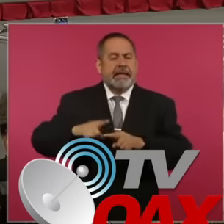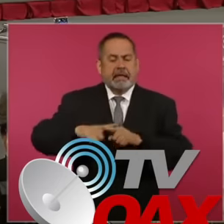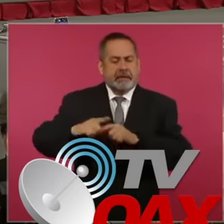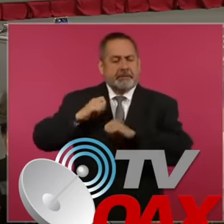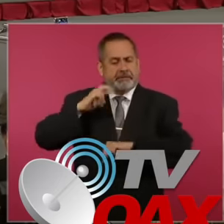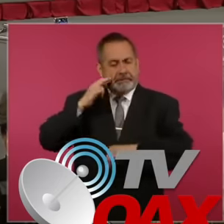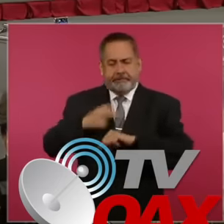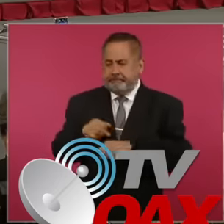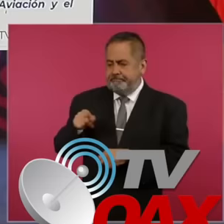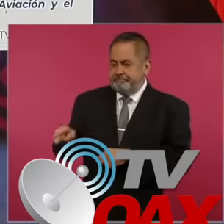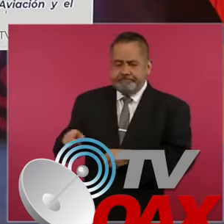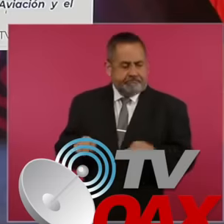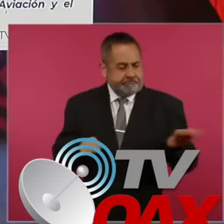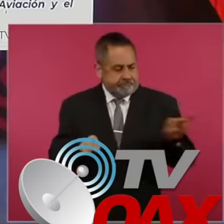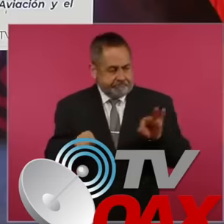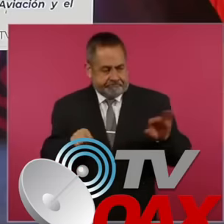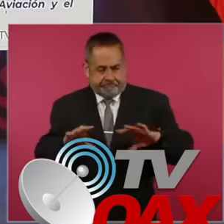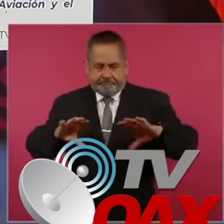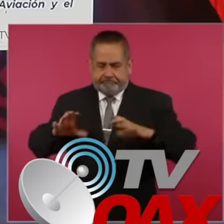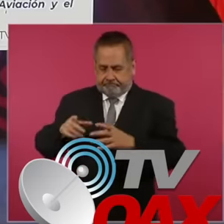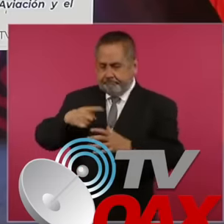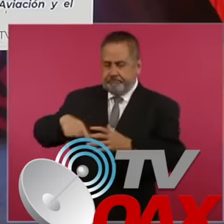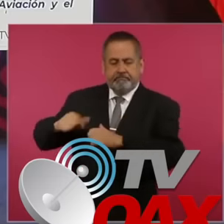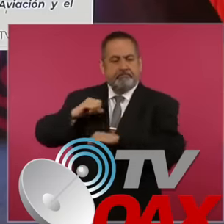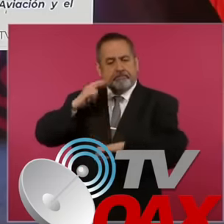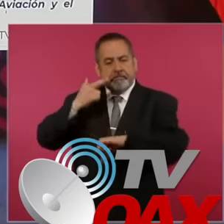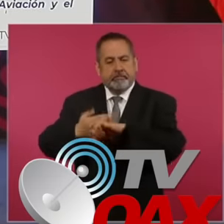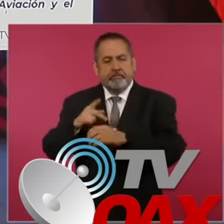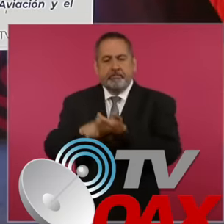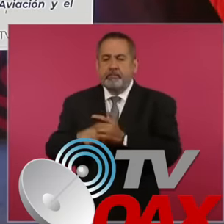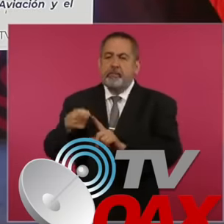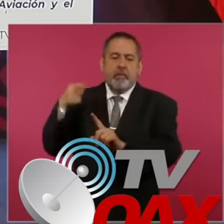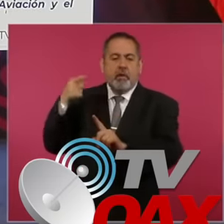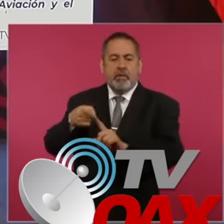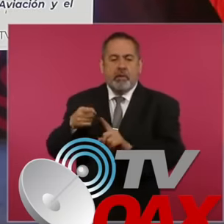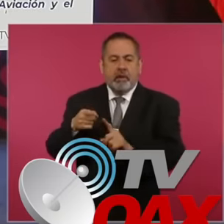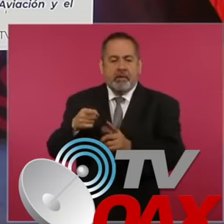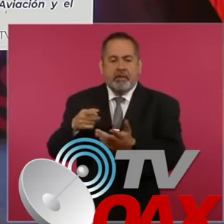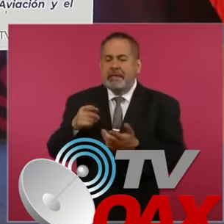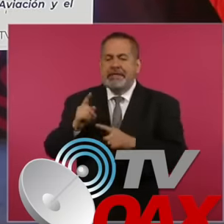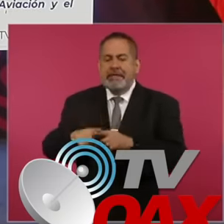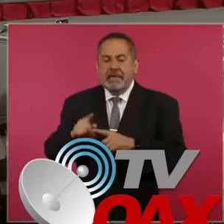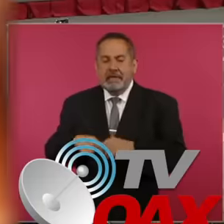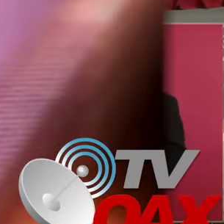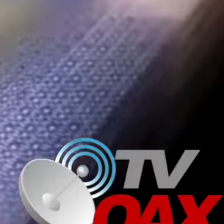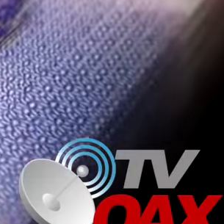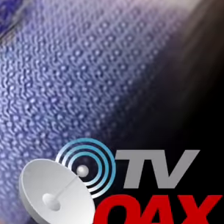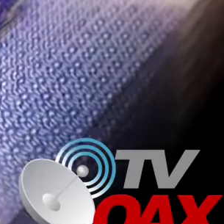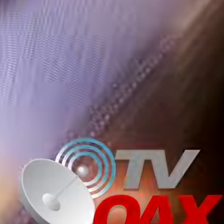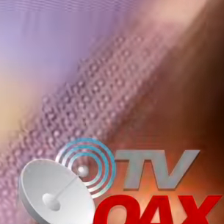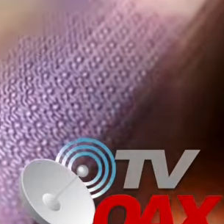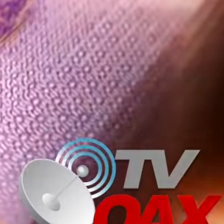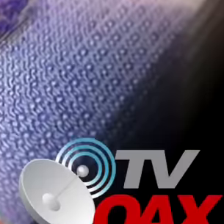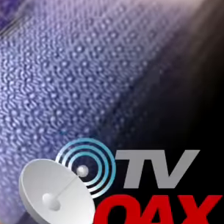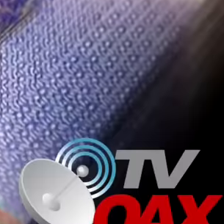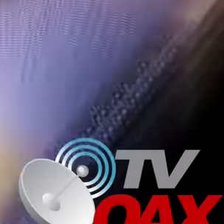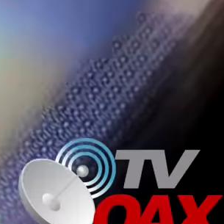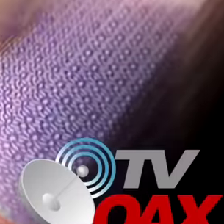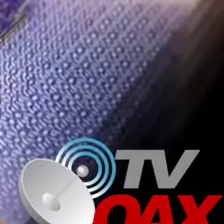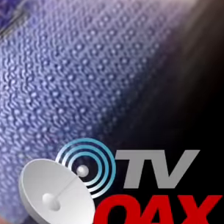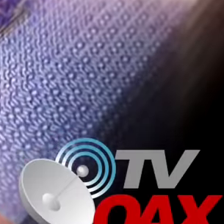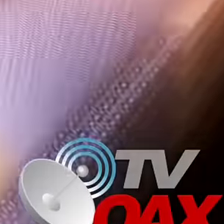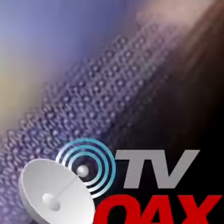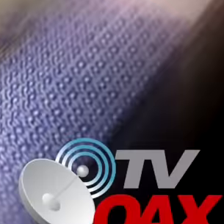tanto al presidente Andrés Manuel López Obrador, divulgando información falsa sobre las Afores, diciendo que el gobierno se